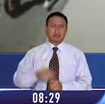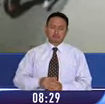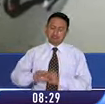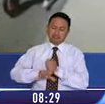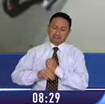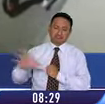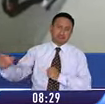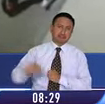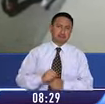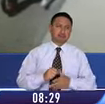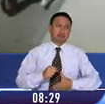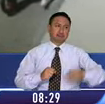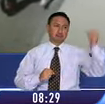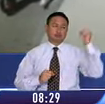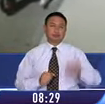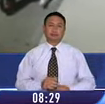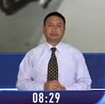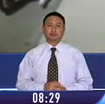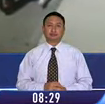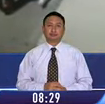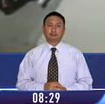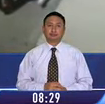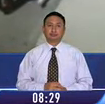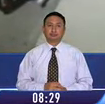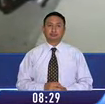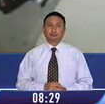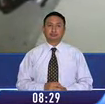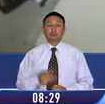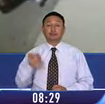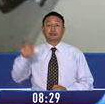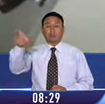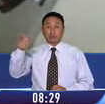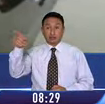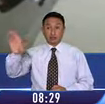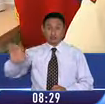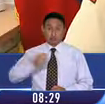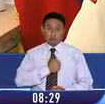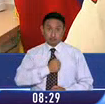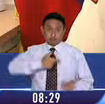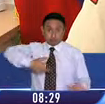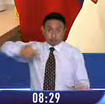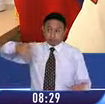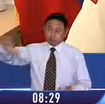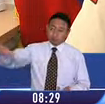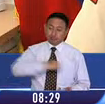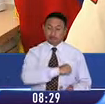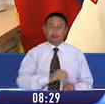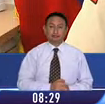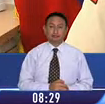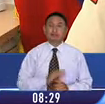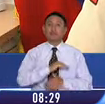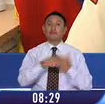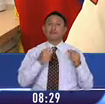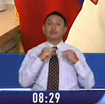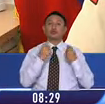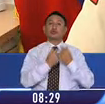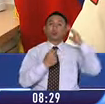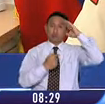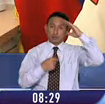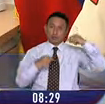del uso de las armas. Incluso se llevaron una escopeta de los guardias. Se activaron todas las unidades del eje